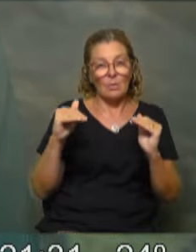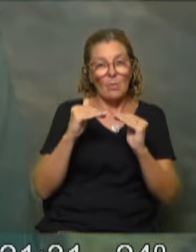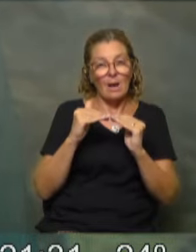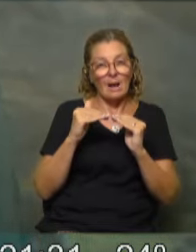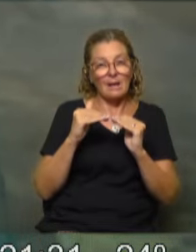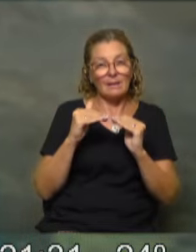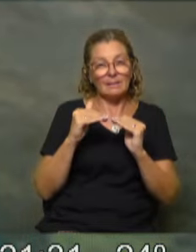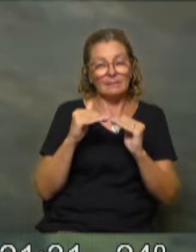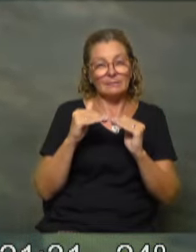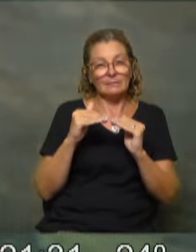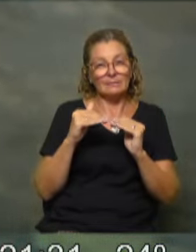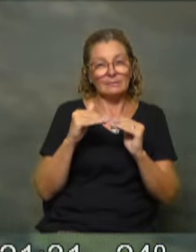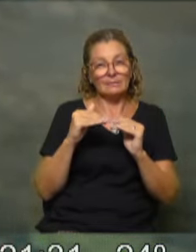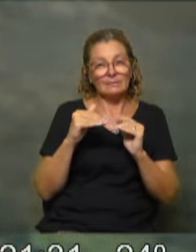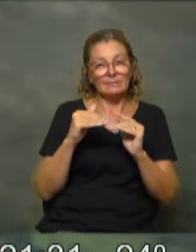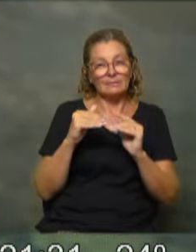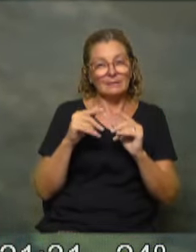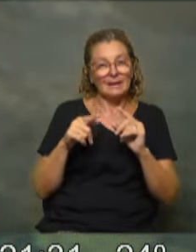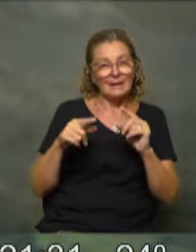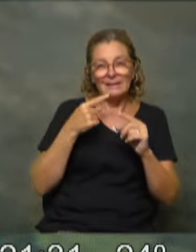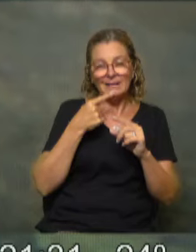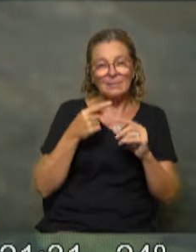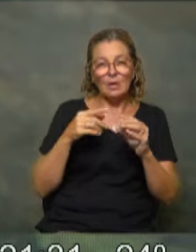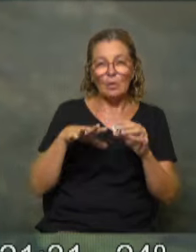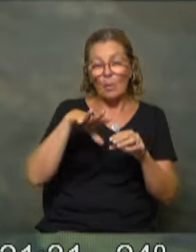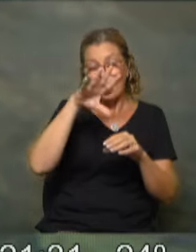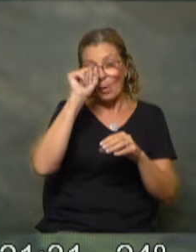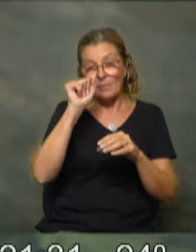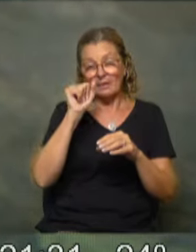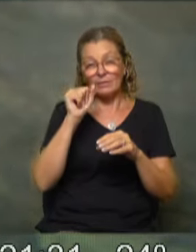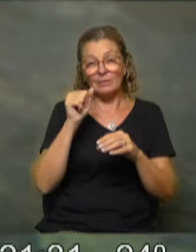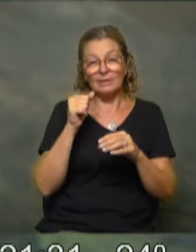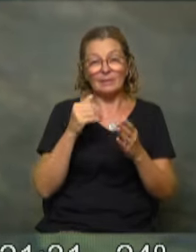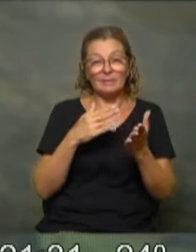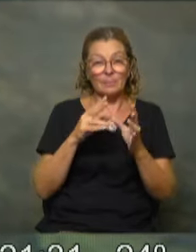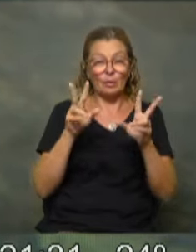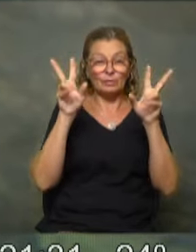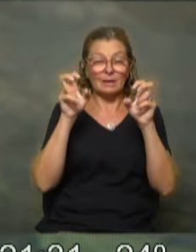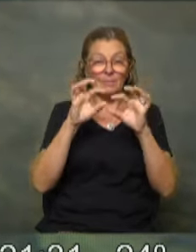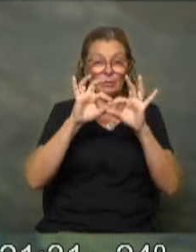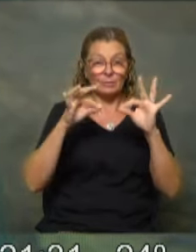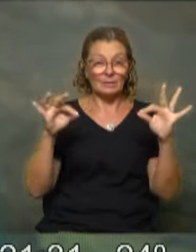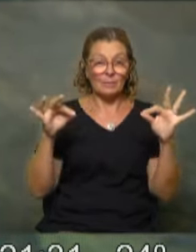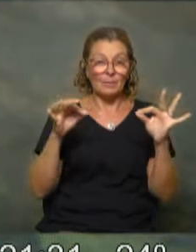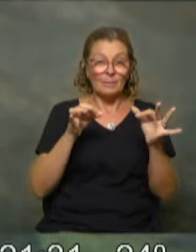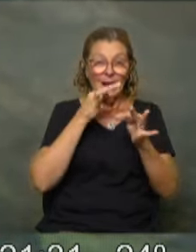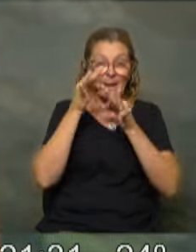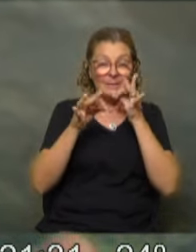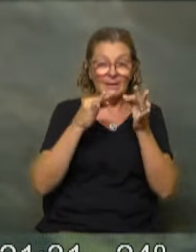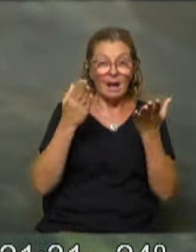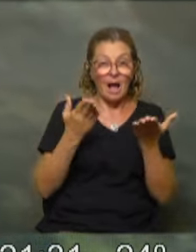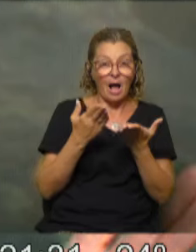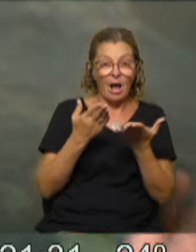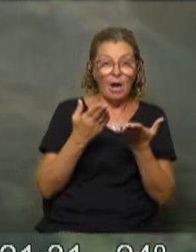que generamos algo relacionado a la comprensión, que son ciertos subtítulos que son más explicativos. Y bueno, bien, ahora